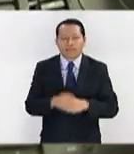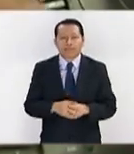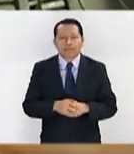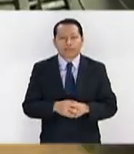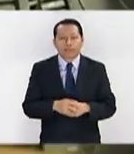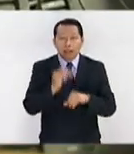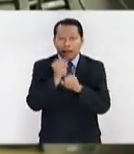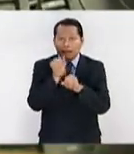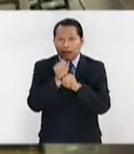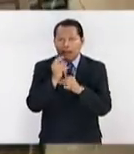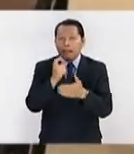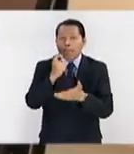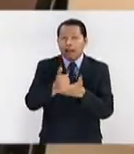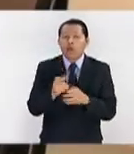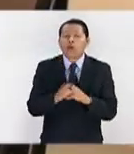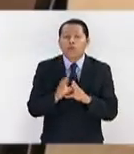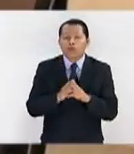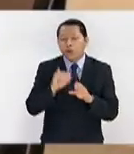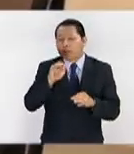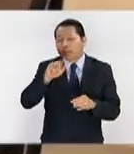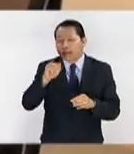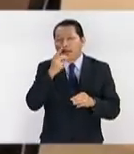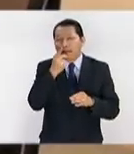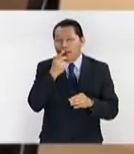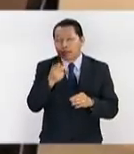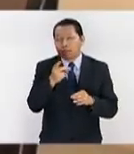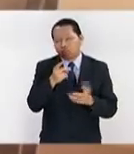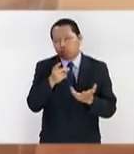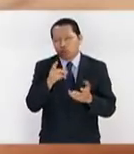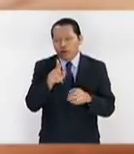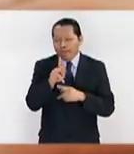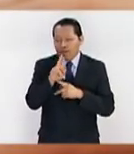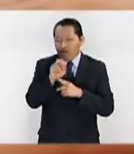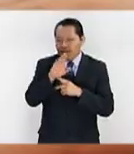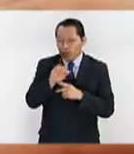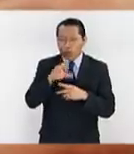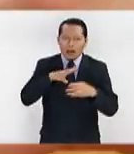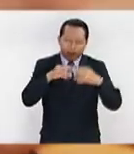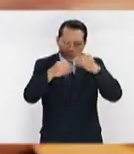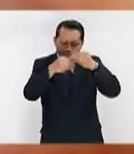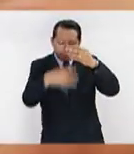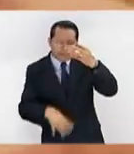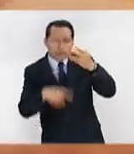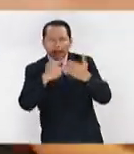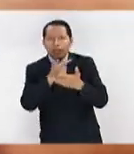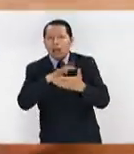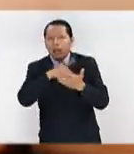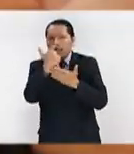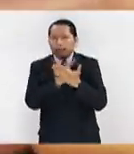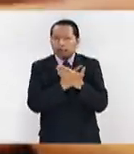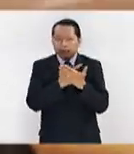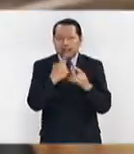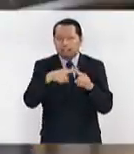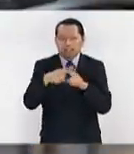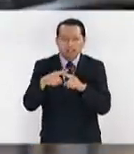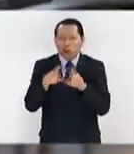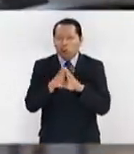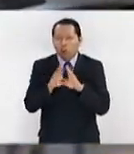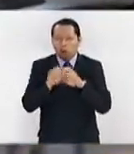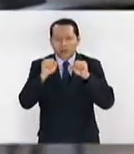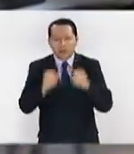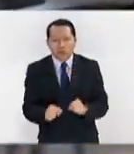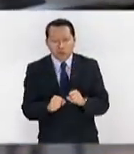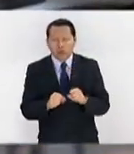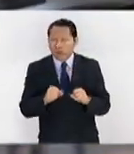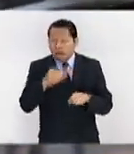compras virtuales, el INAI también recomienda revisar la página de la Profeco, que contiene un listado de tiendas en internet seguras. Ser